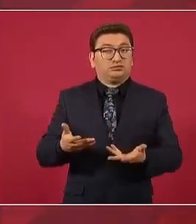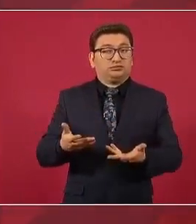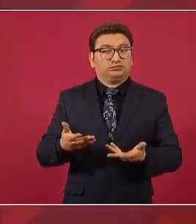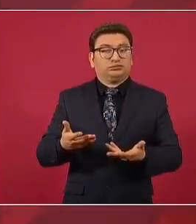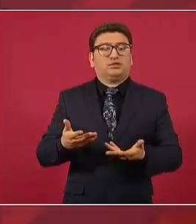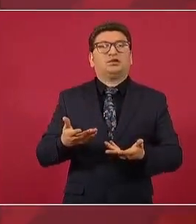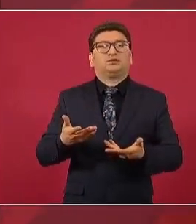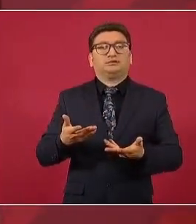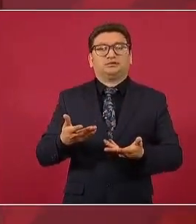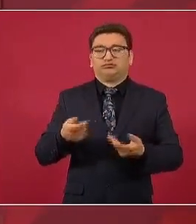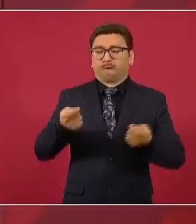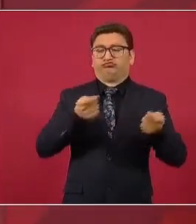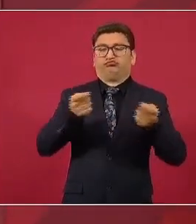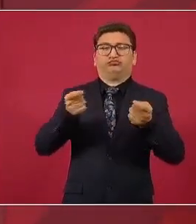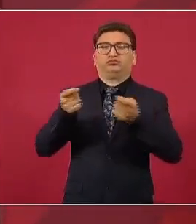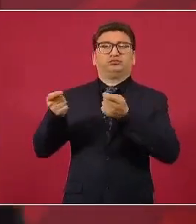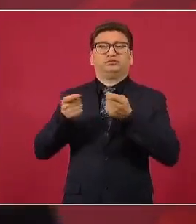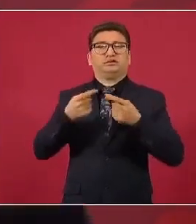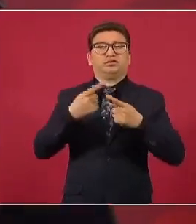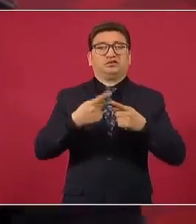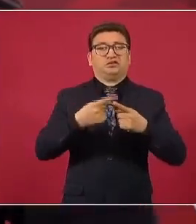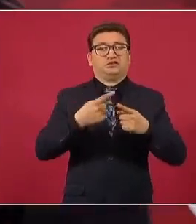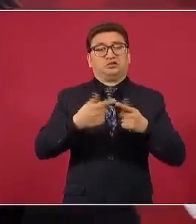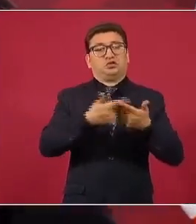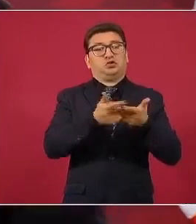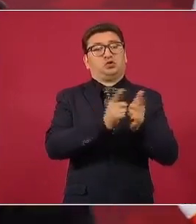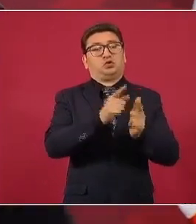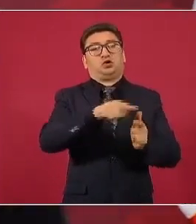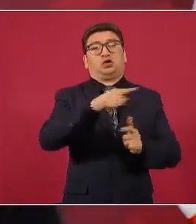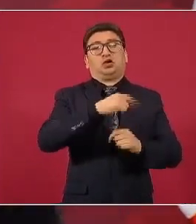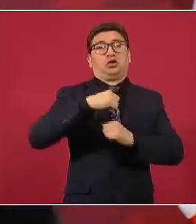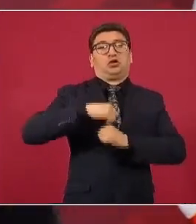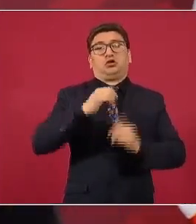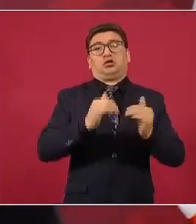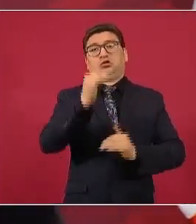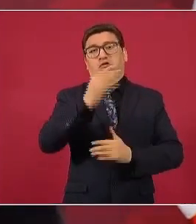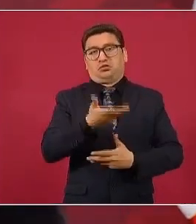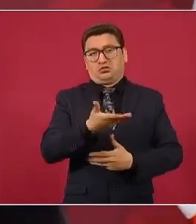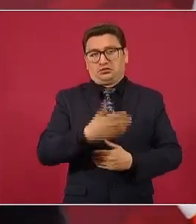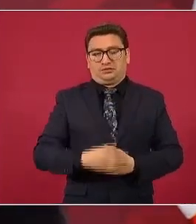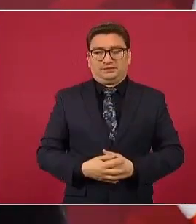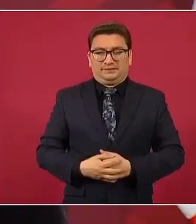la dominaban los potentados.